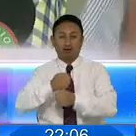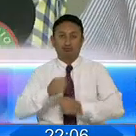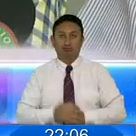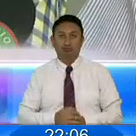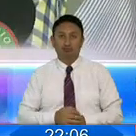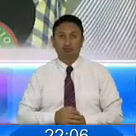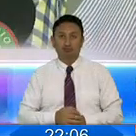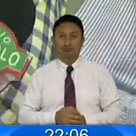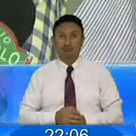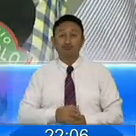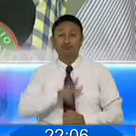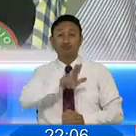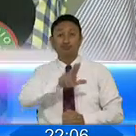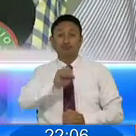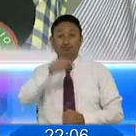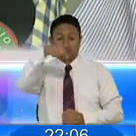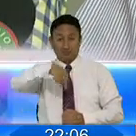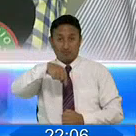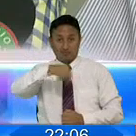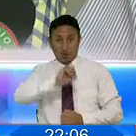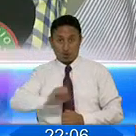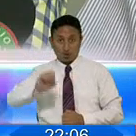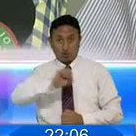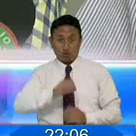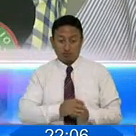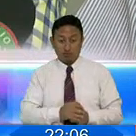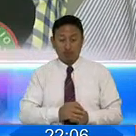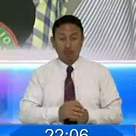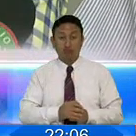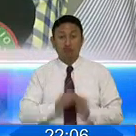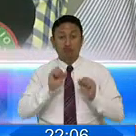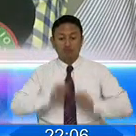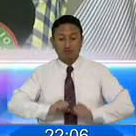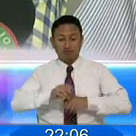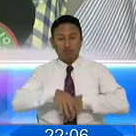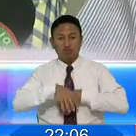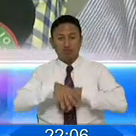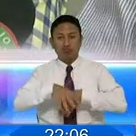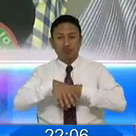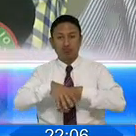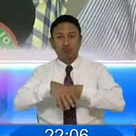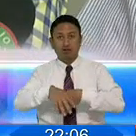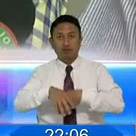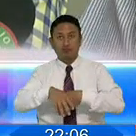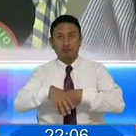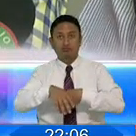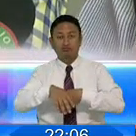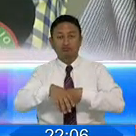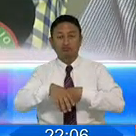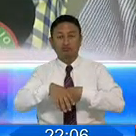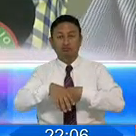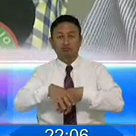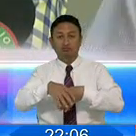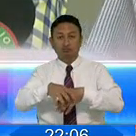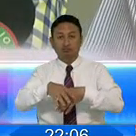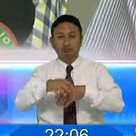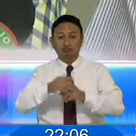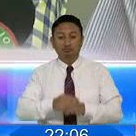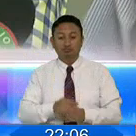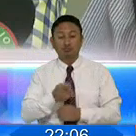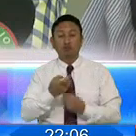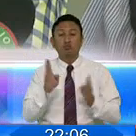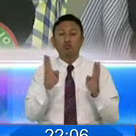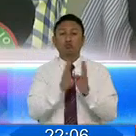30 de este mes y hacer acciones y hacer movilizaciones y convenciones